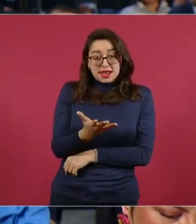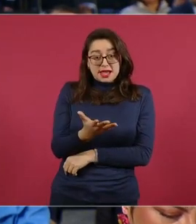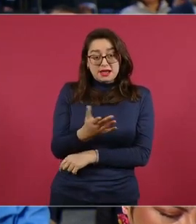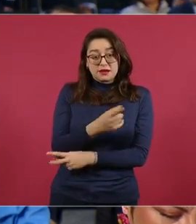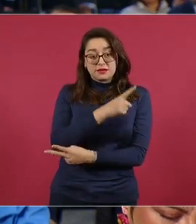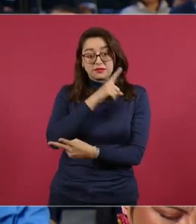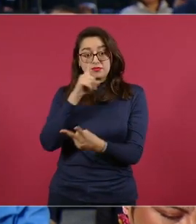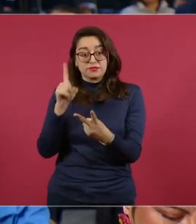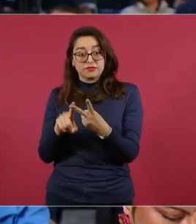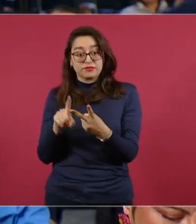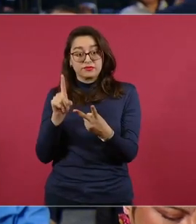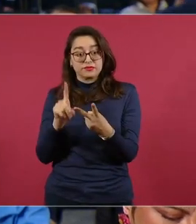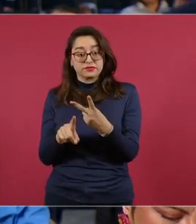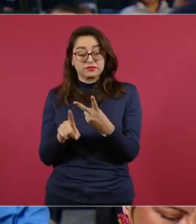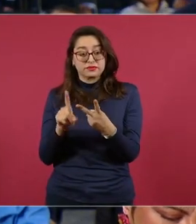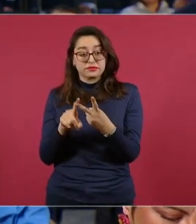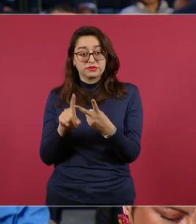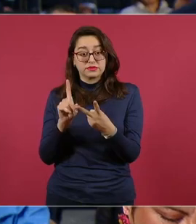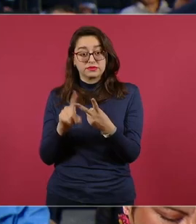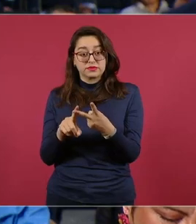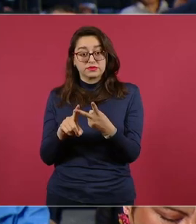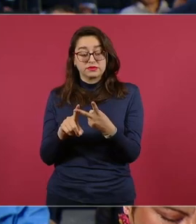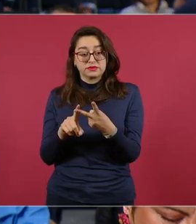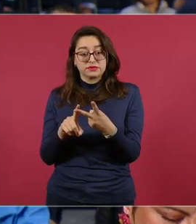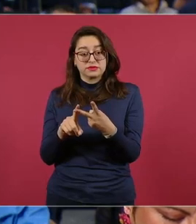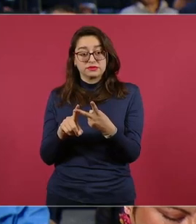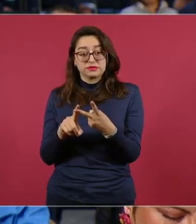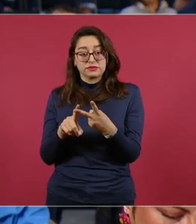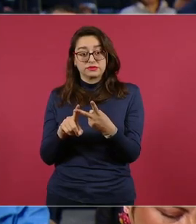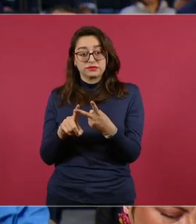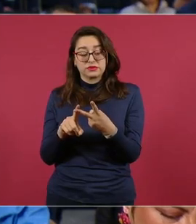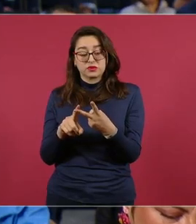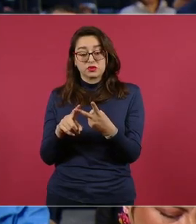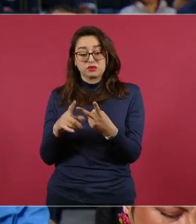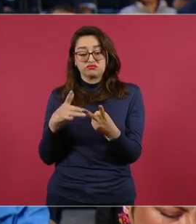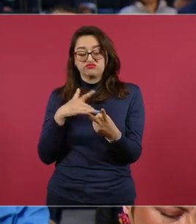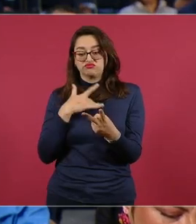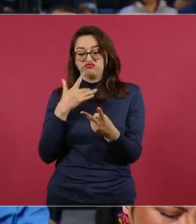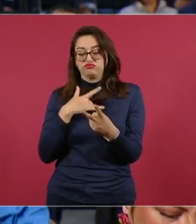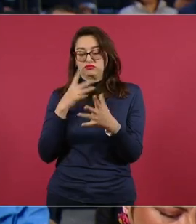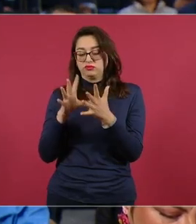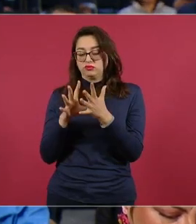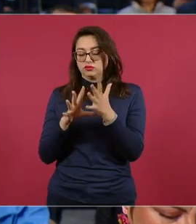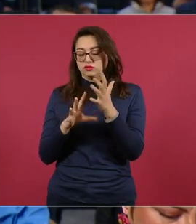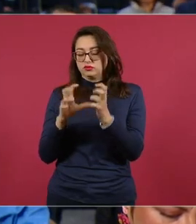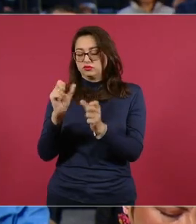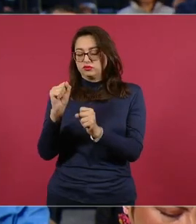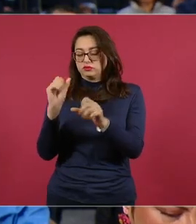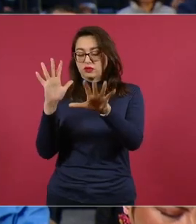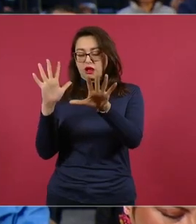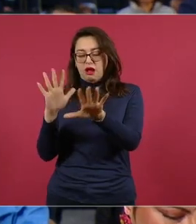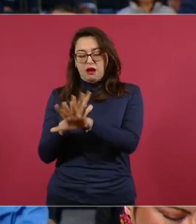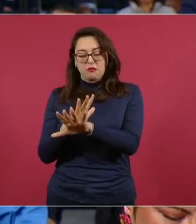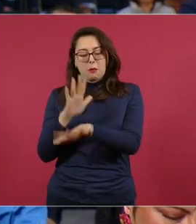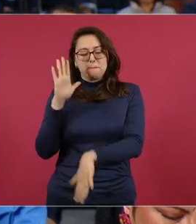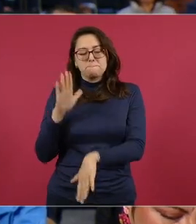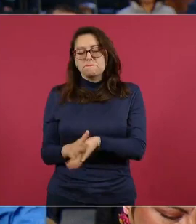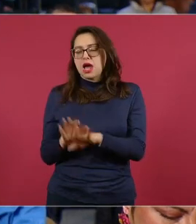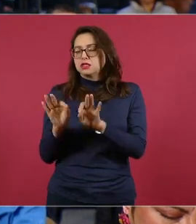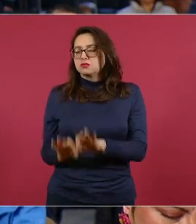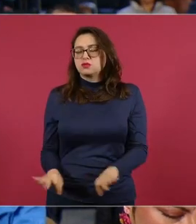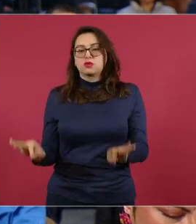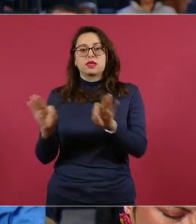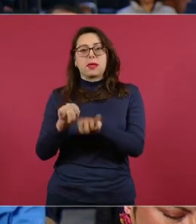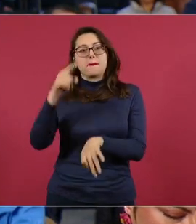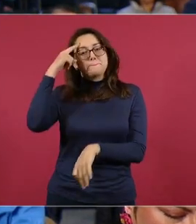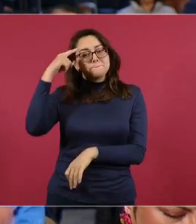¿cuál sería la reforma constitucional que usted consideraría ha sido la que más beneficia